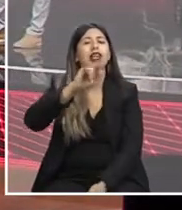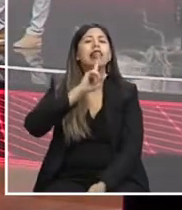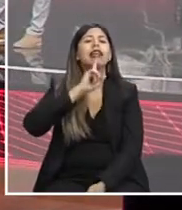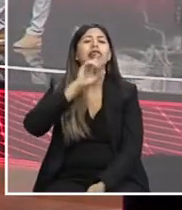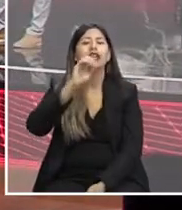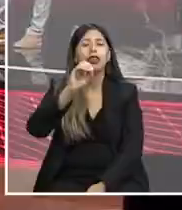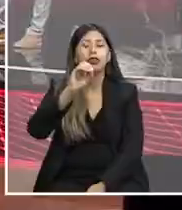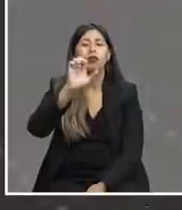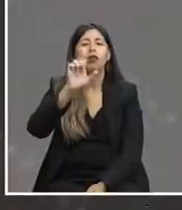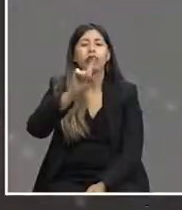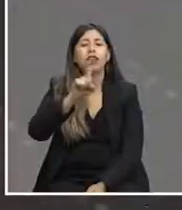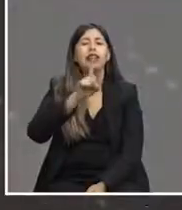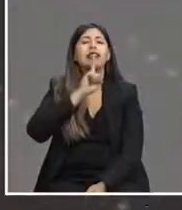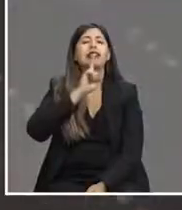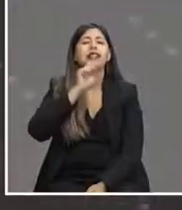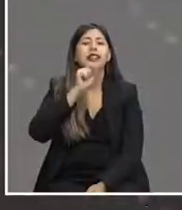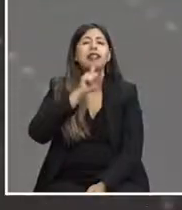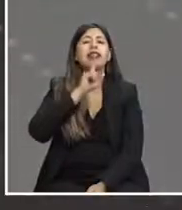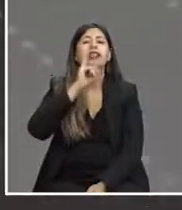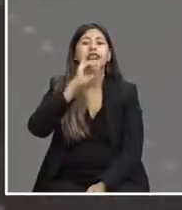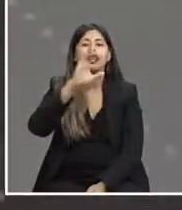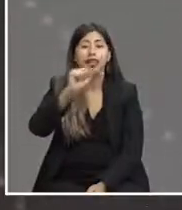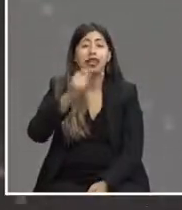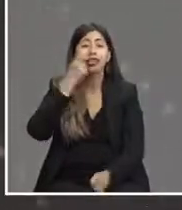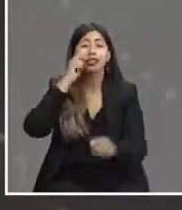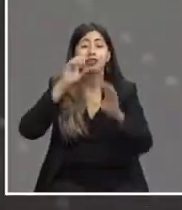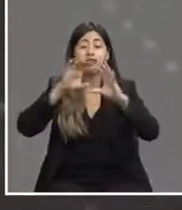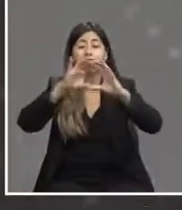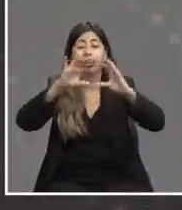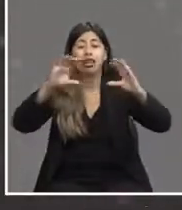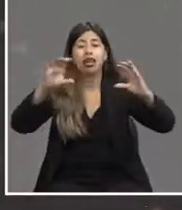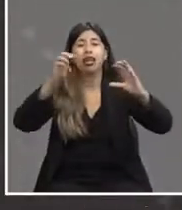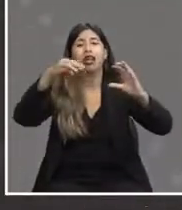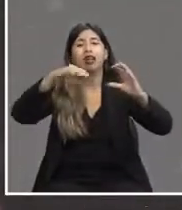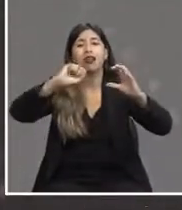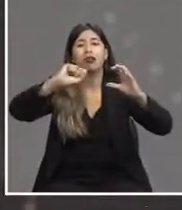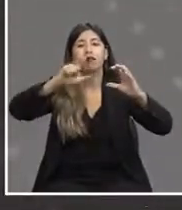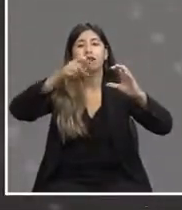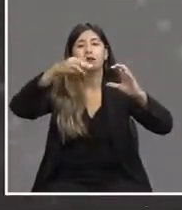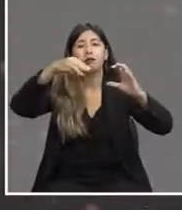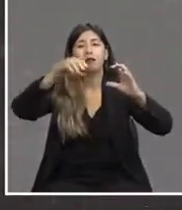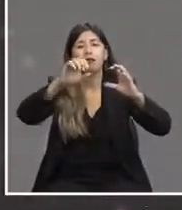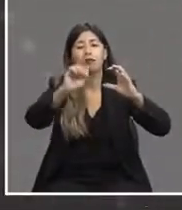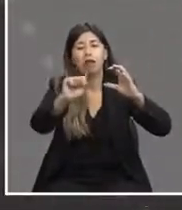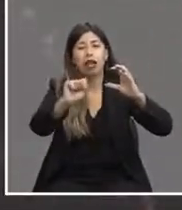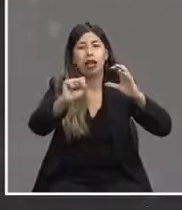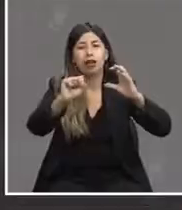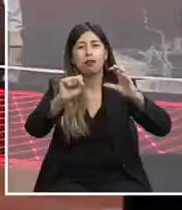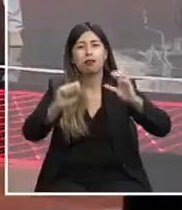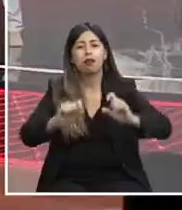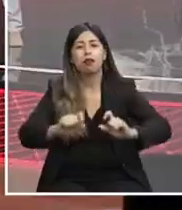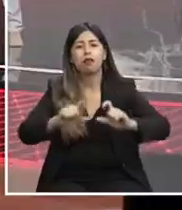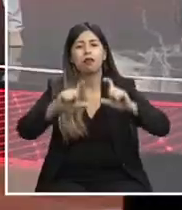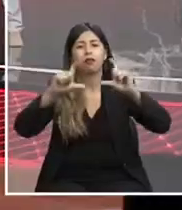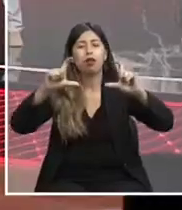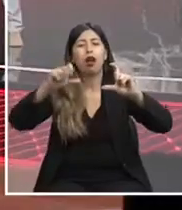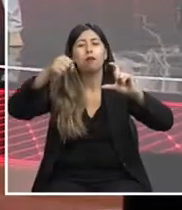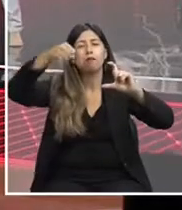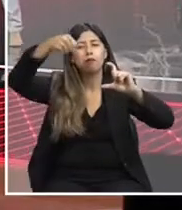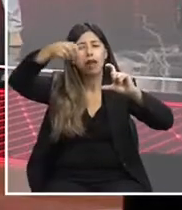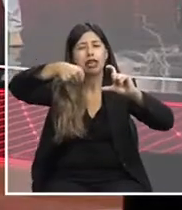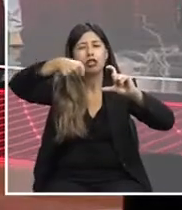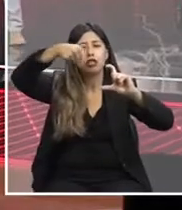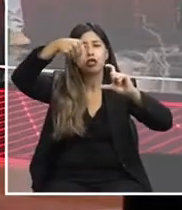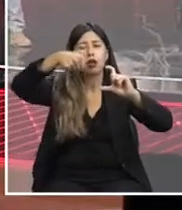Esto nos mantiene el magma en la subsuperficie bien controlado, en el sentido de que con alta presión.